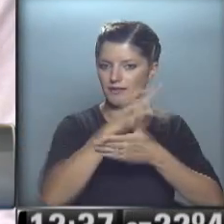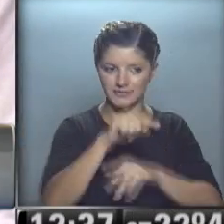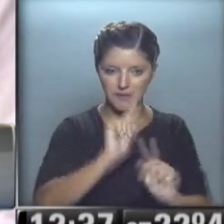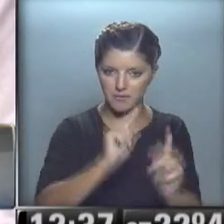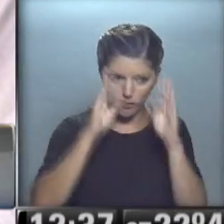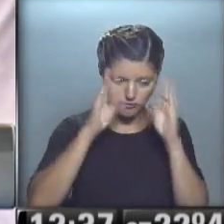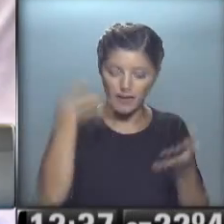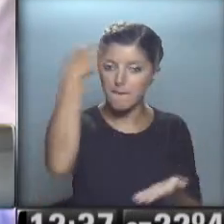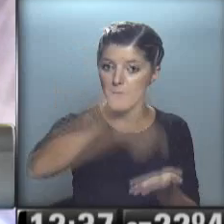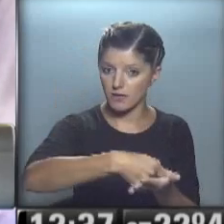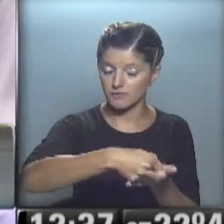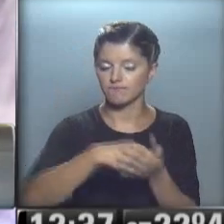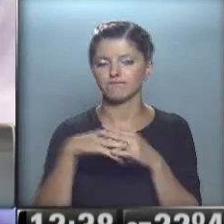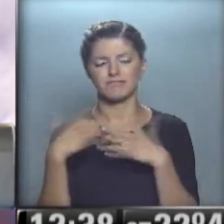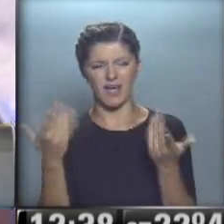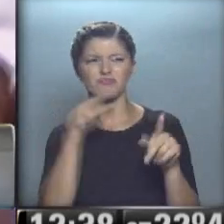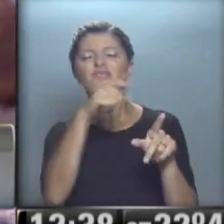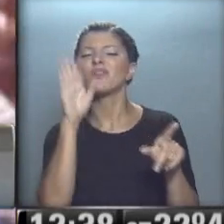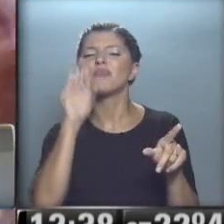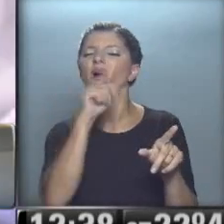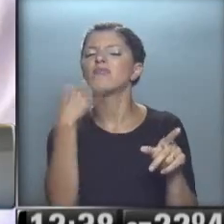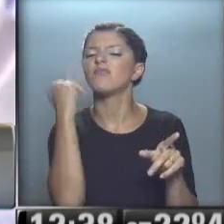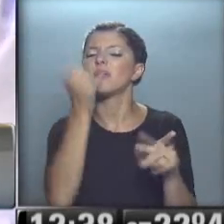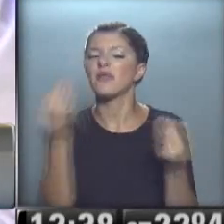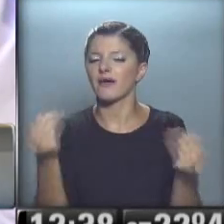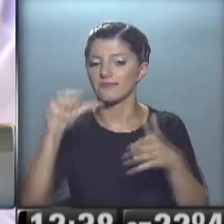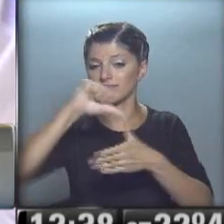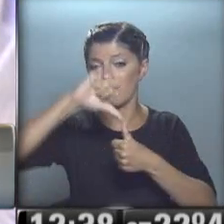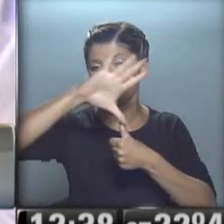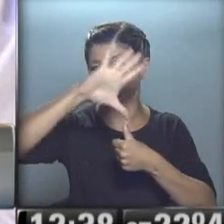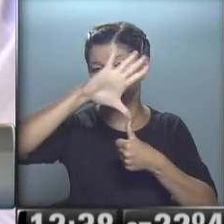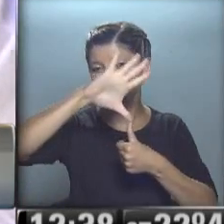América lógicamente se refería América del